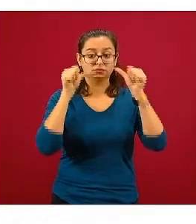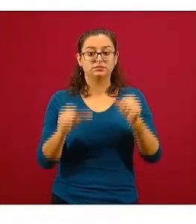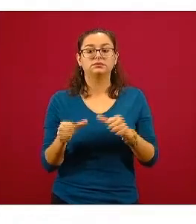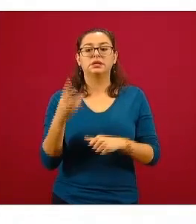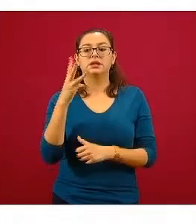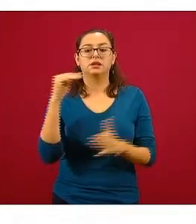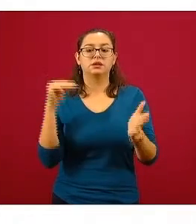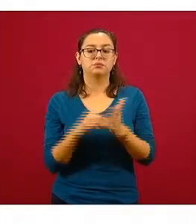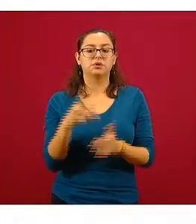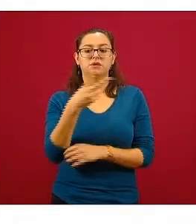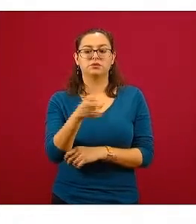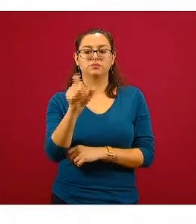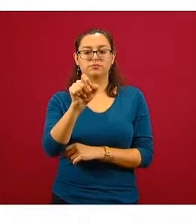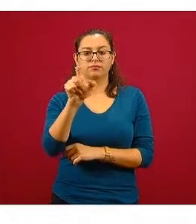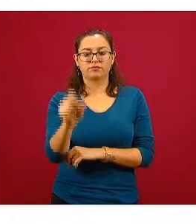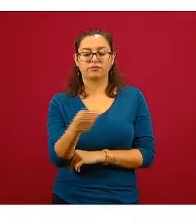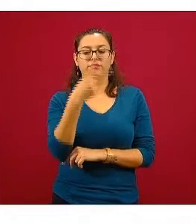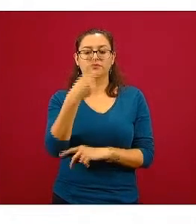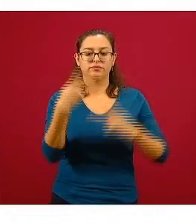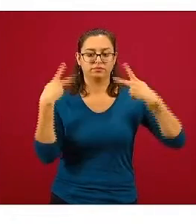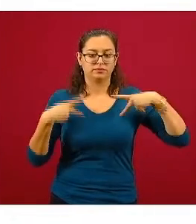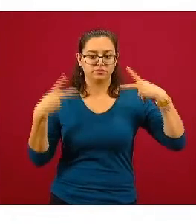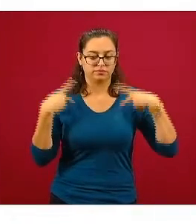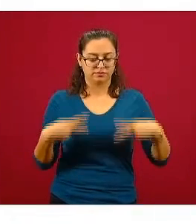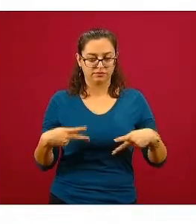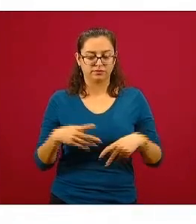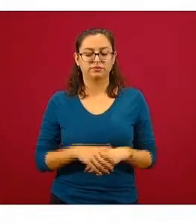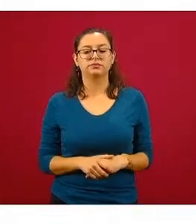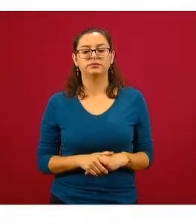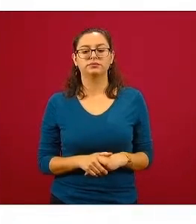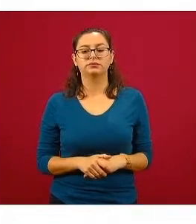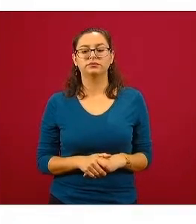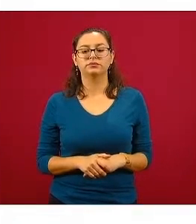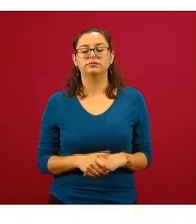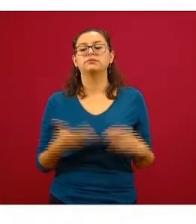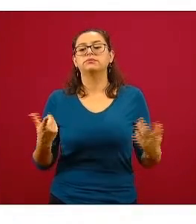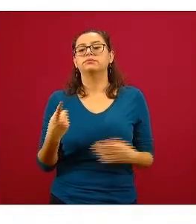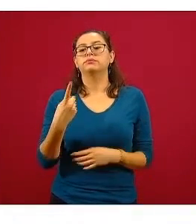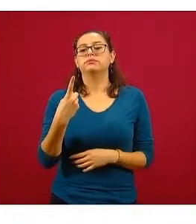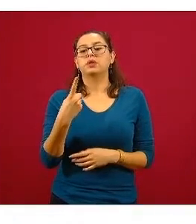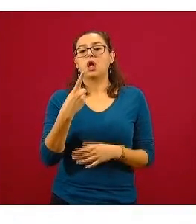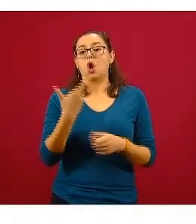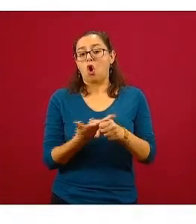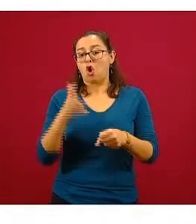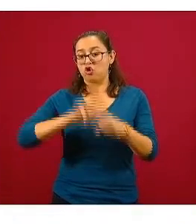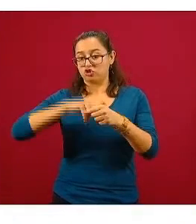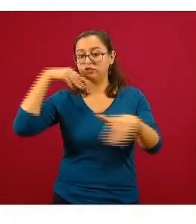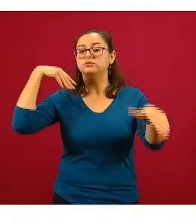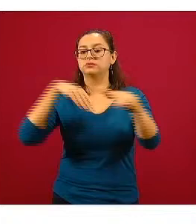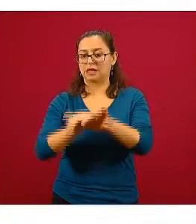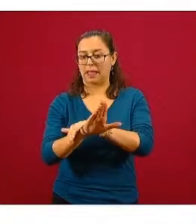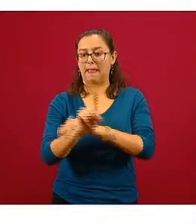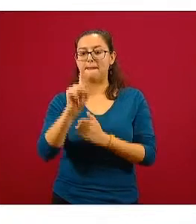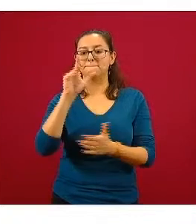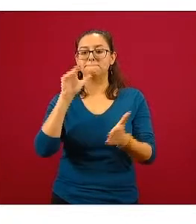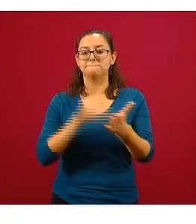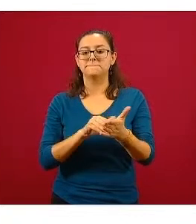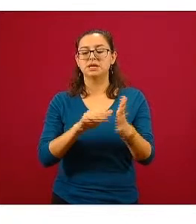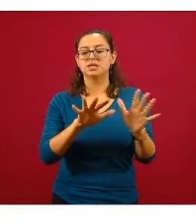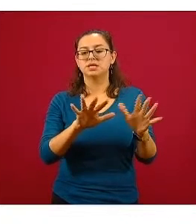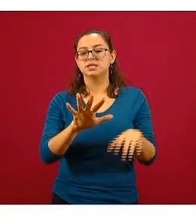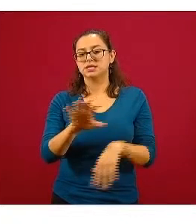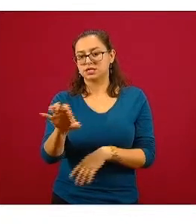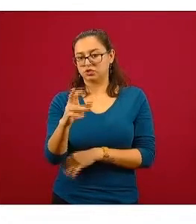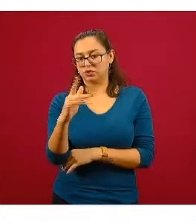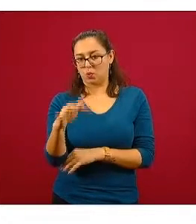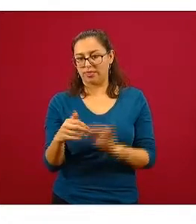de 3.222 pacientes. De estos, se han hospitalizado 1.556,